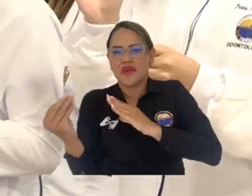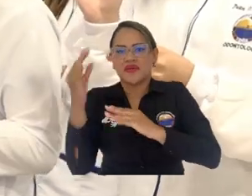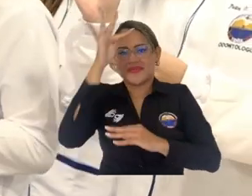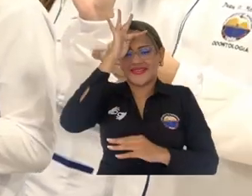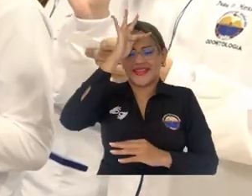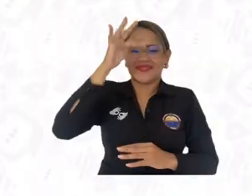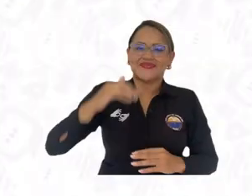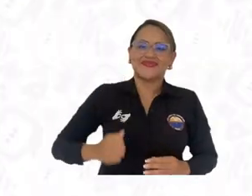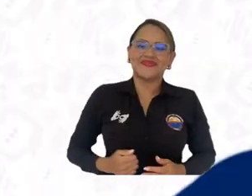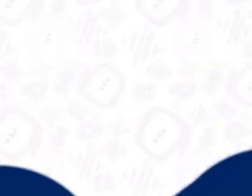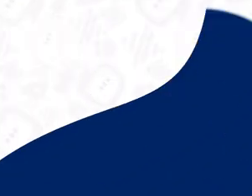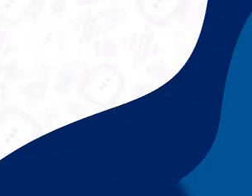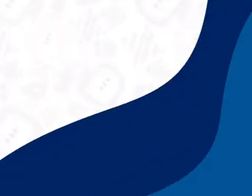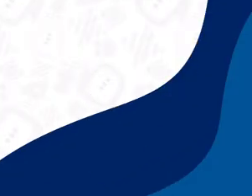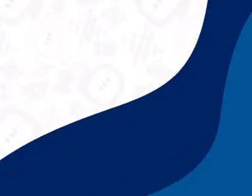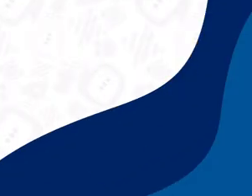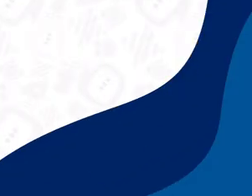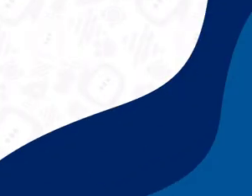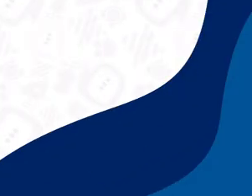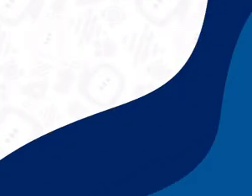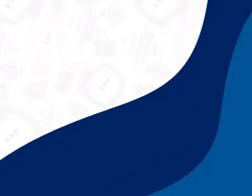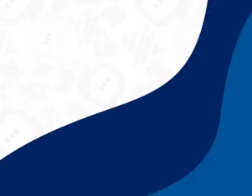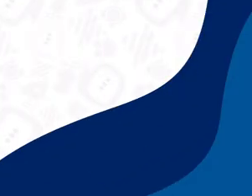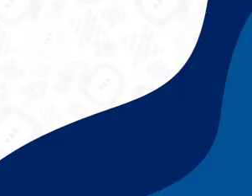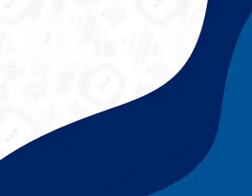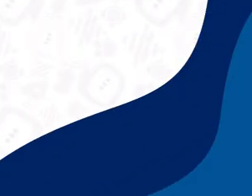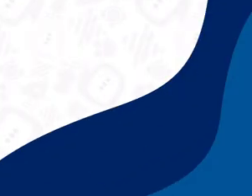del territorio.